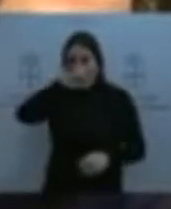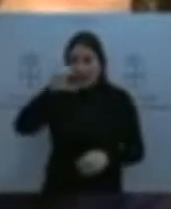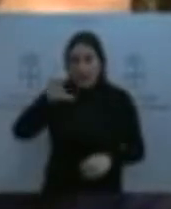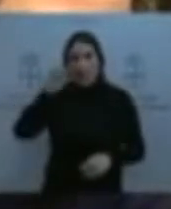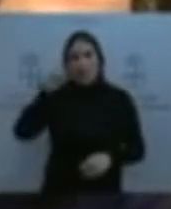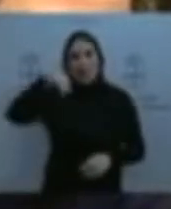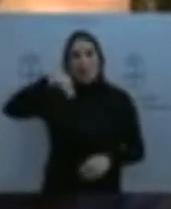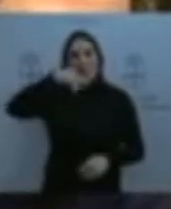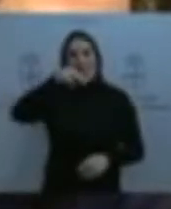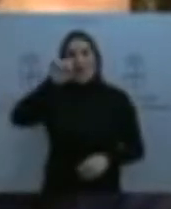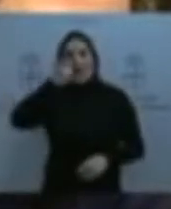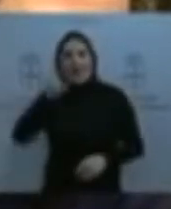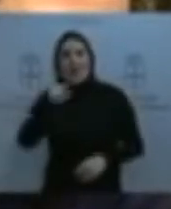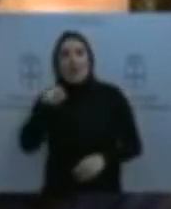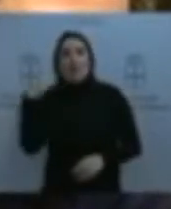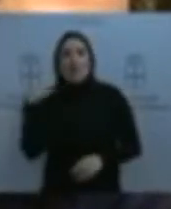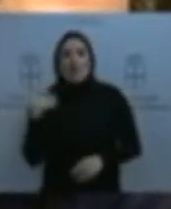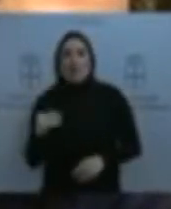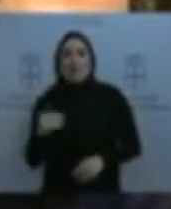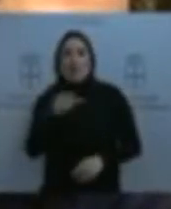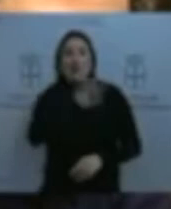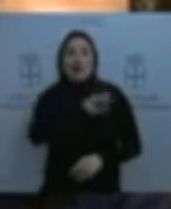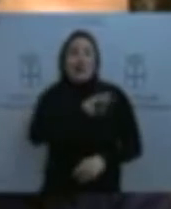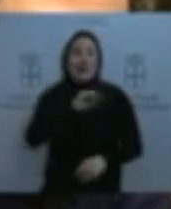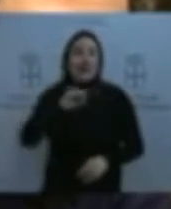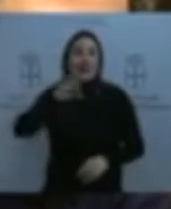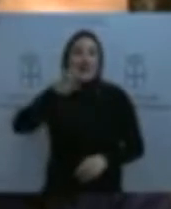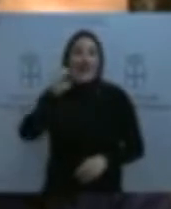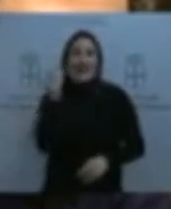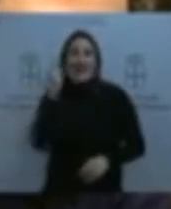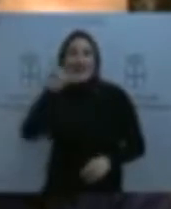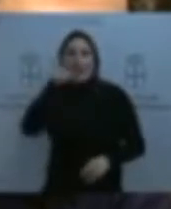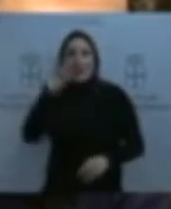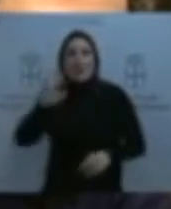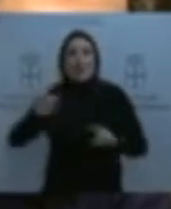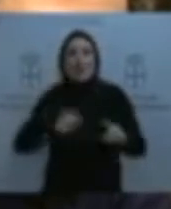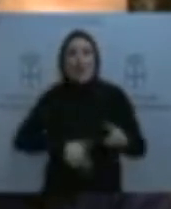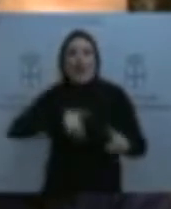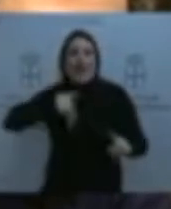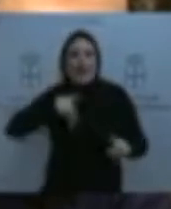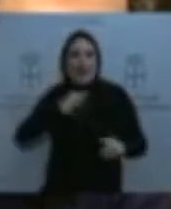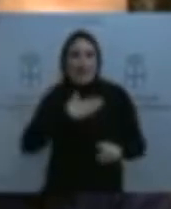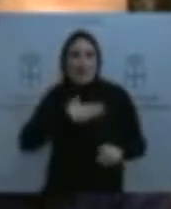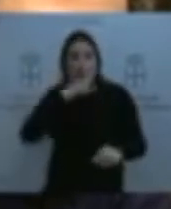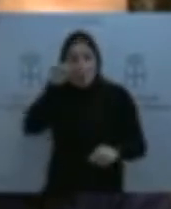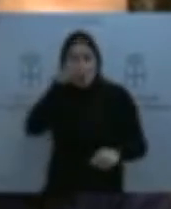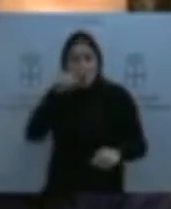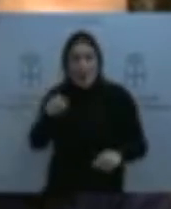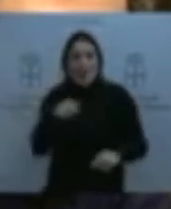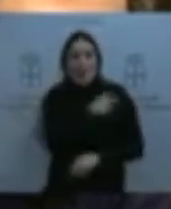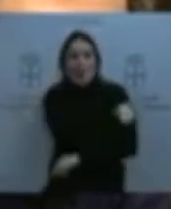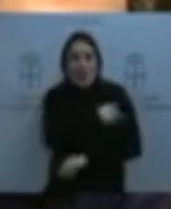Cultura, es el presidente. Y doña Otilia Requejo, directora general de Patrimonio Cultural, es vocal. Me gustaría que nos